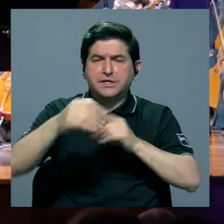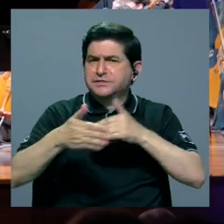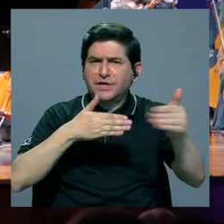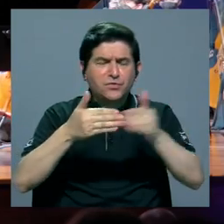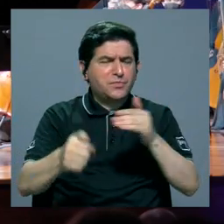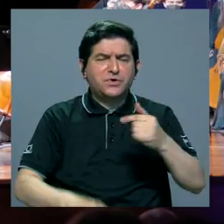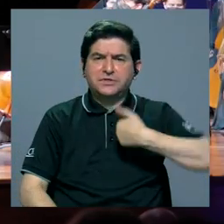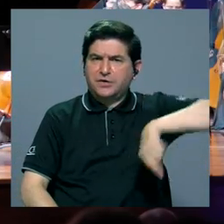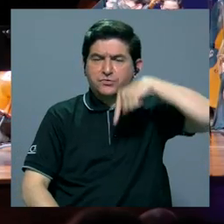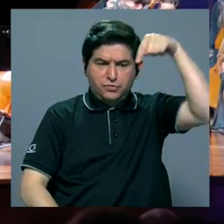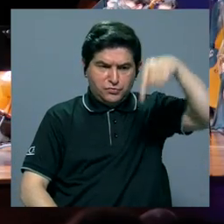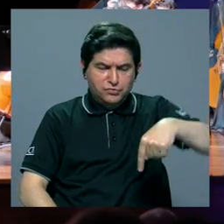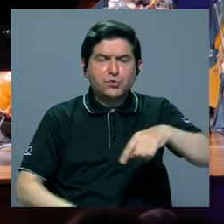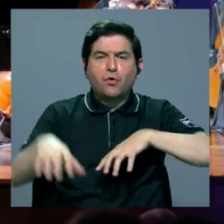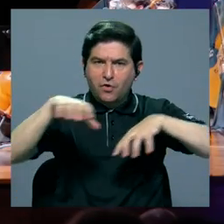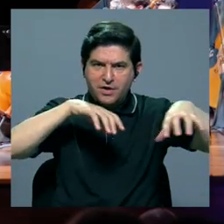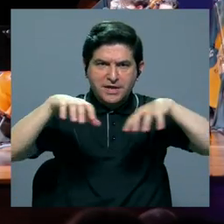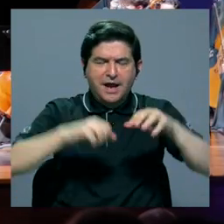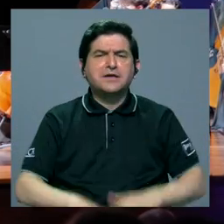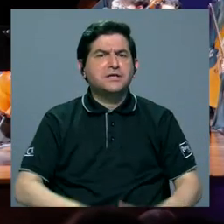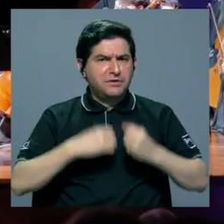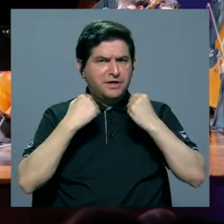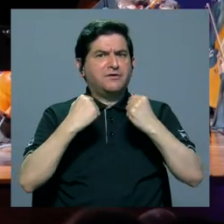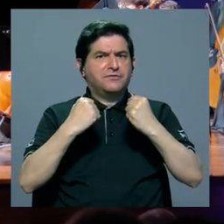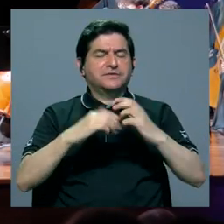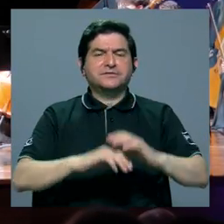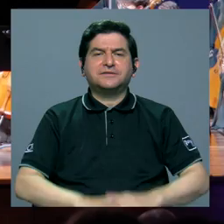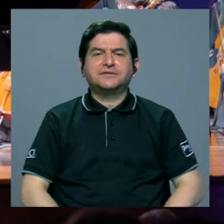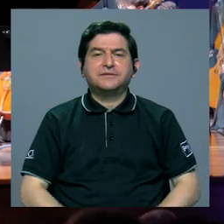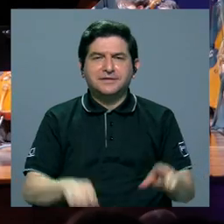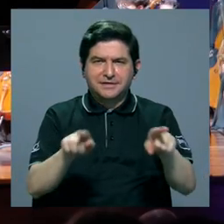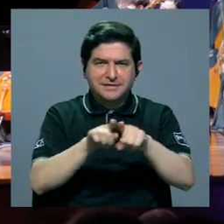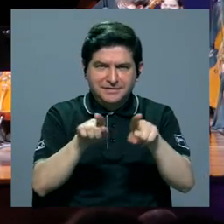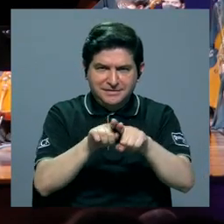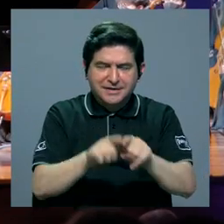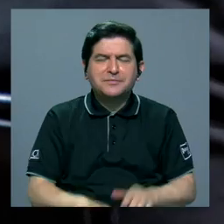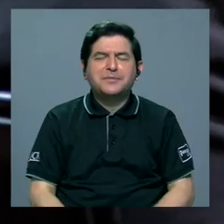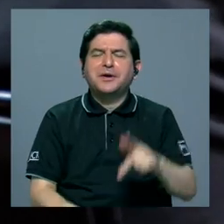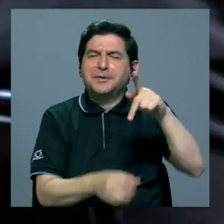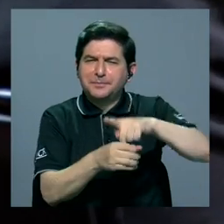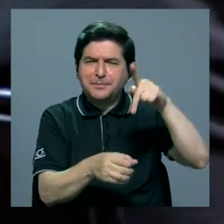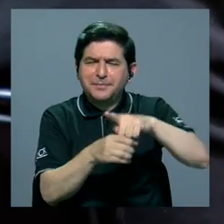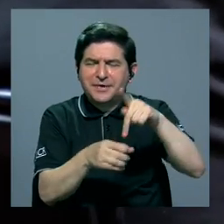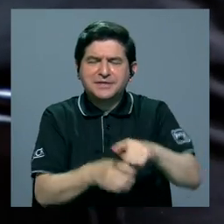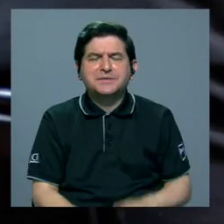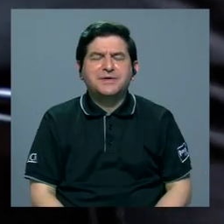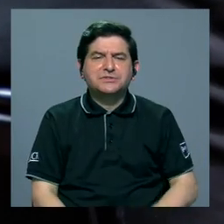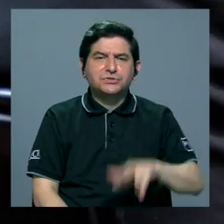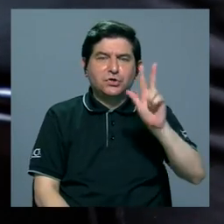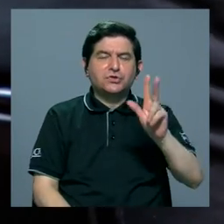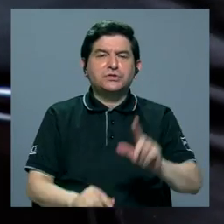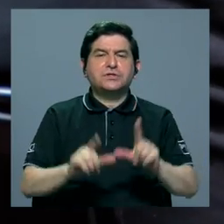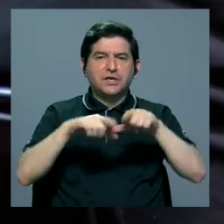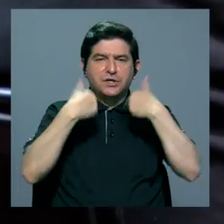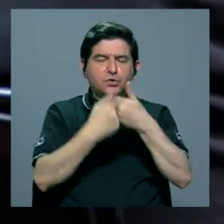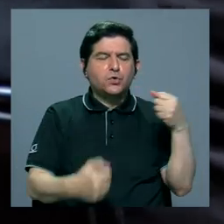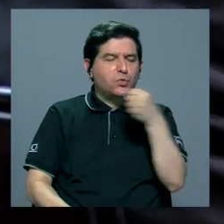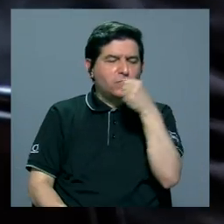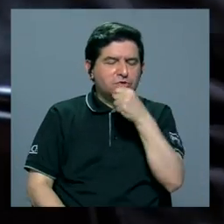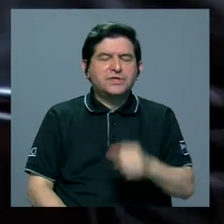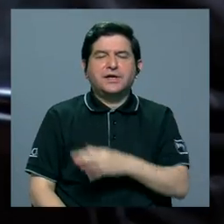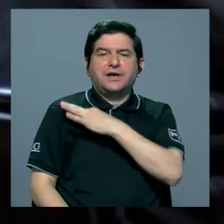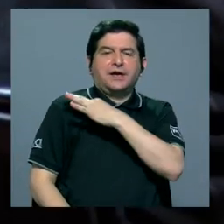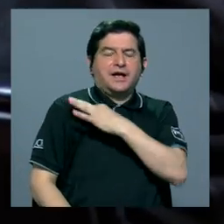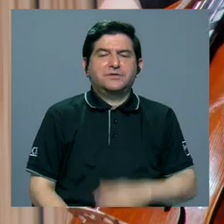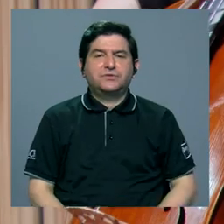Coronado, a pesar de que tocamos un concierto intenso esta mañana. También se contó con la gran participación de tres